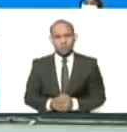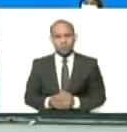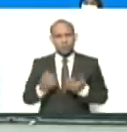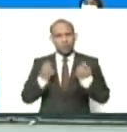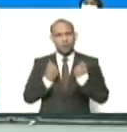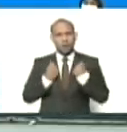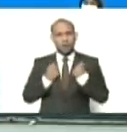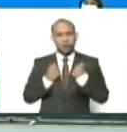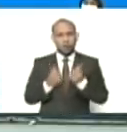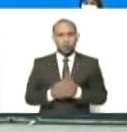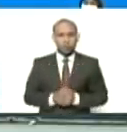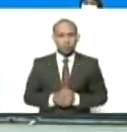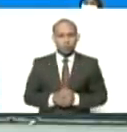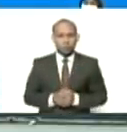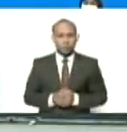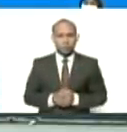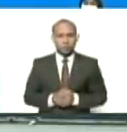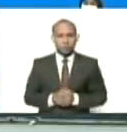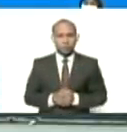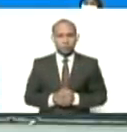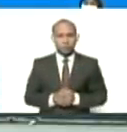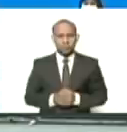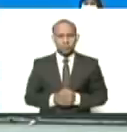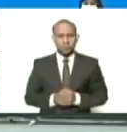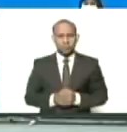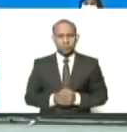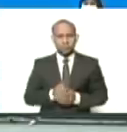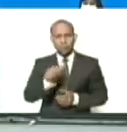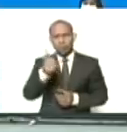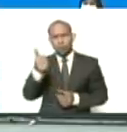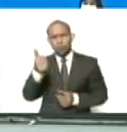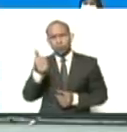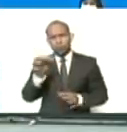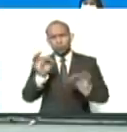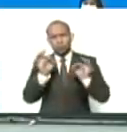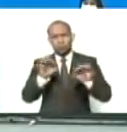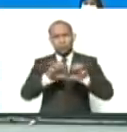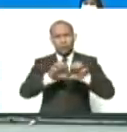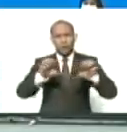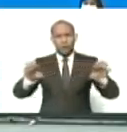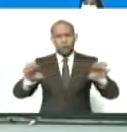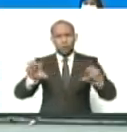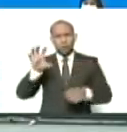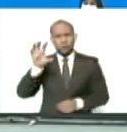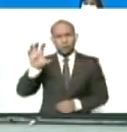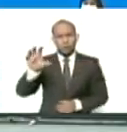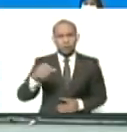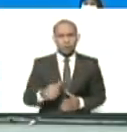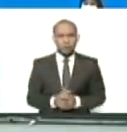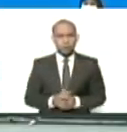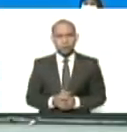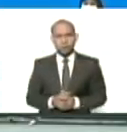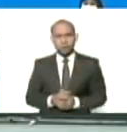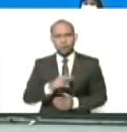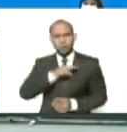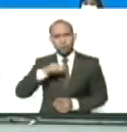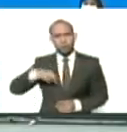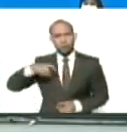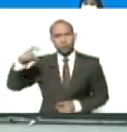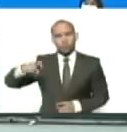Aristóbulo, Trompiz, encargados de la educación en el país, nosotros